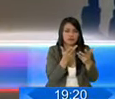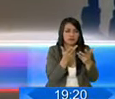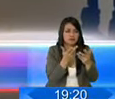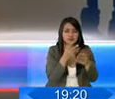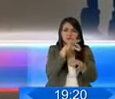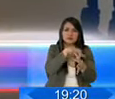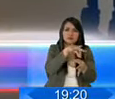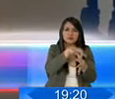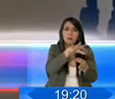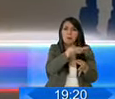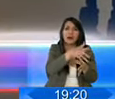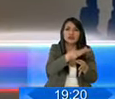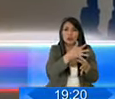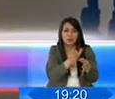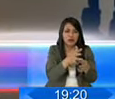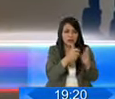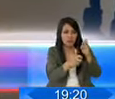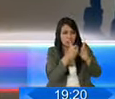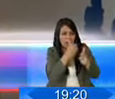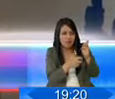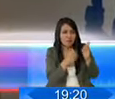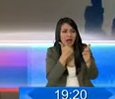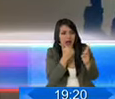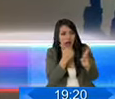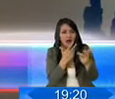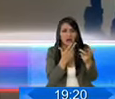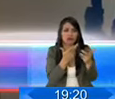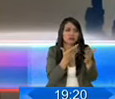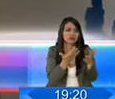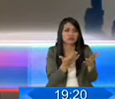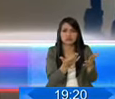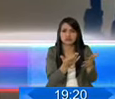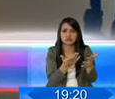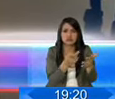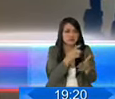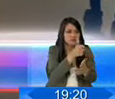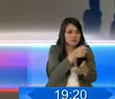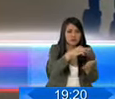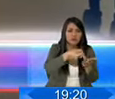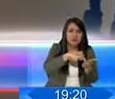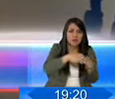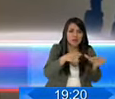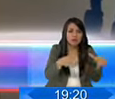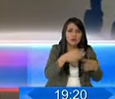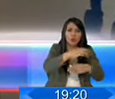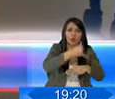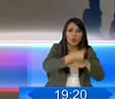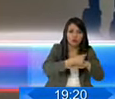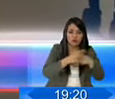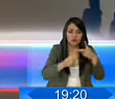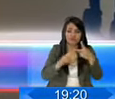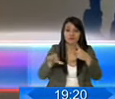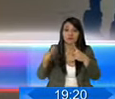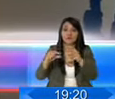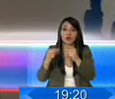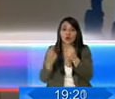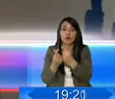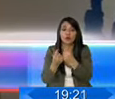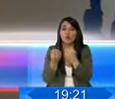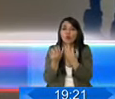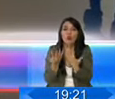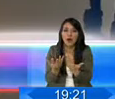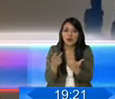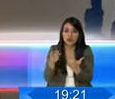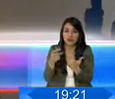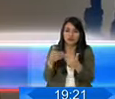las elecciones, si es que hubo problemas en la misma, si es que fueron los miembros de la Junta Receptora. Otro grupo monitoreará contingencias